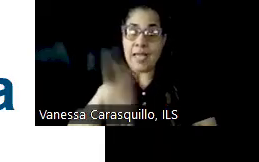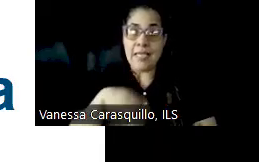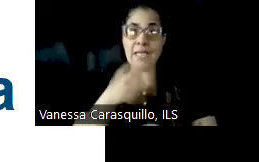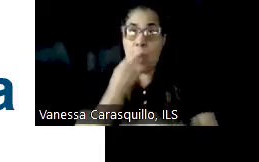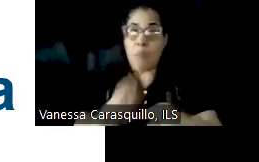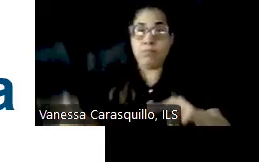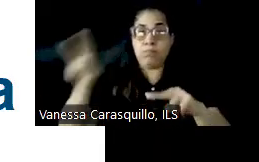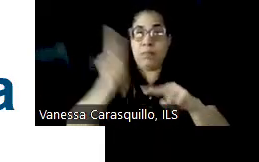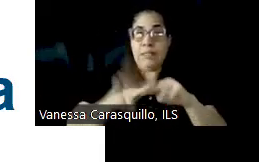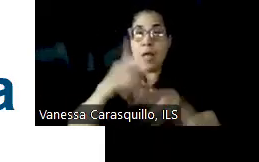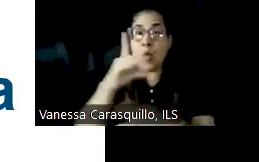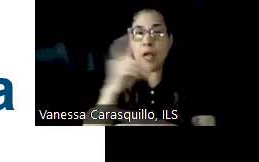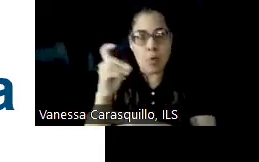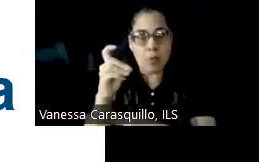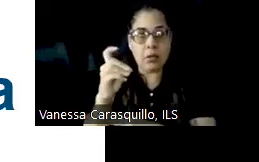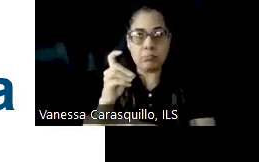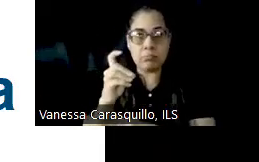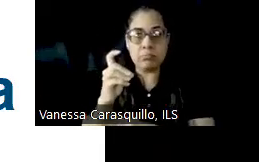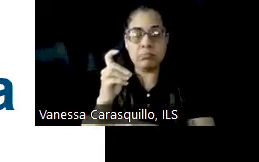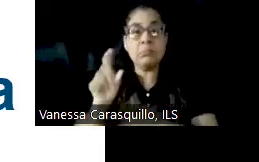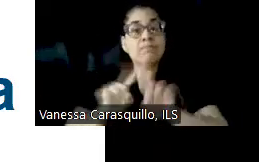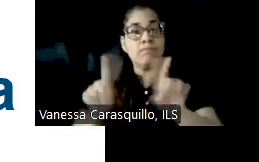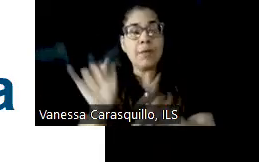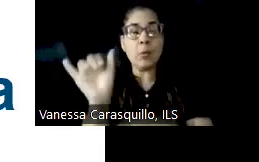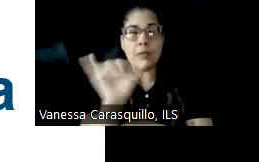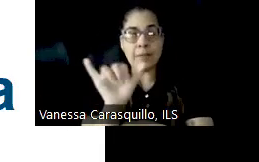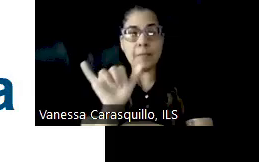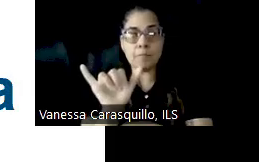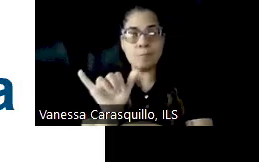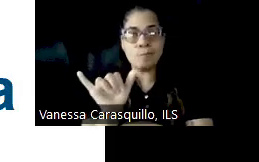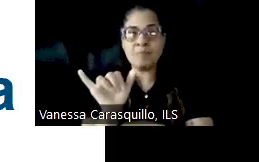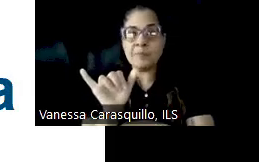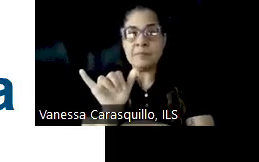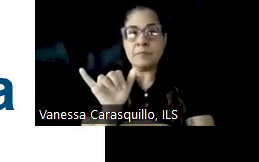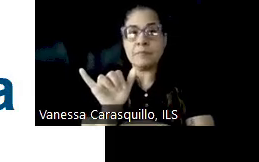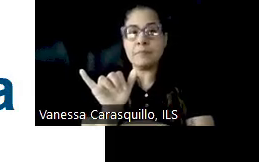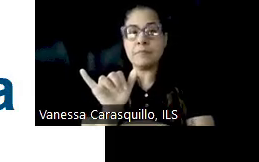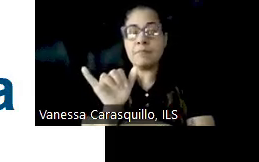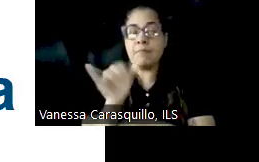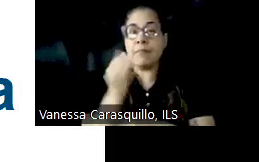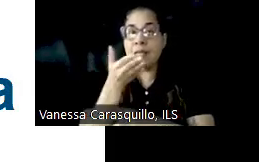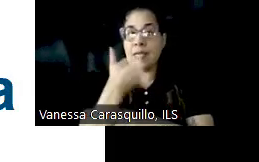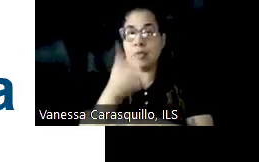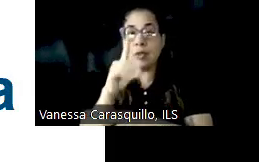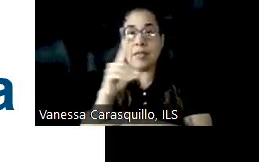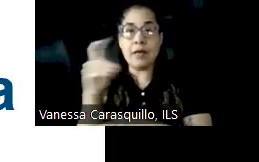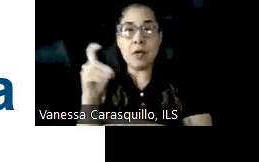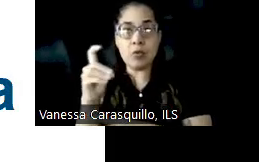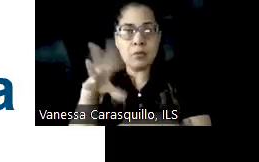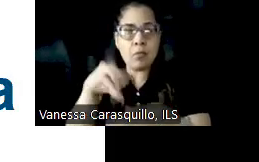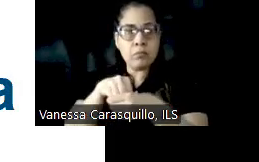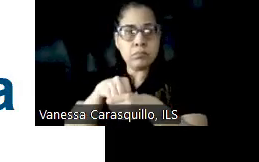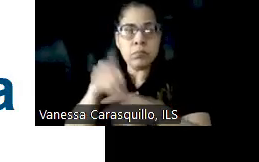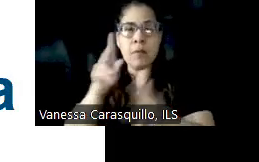estas condiciones, no sin decir que también dentro de estos diagnósticos están las personas, los niños y